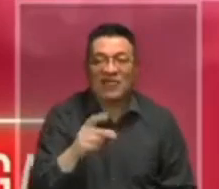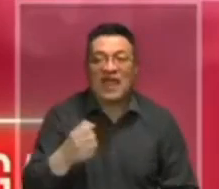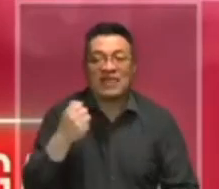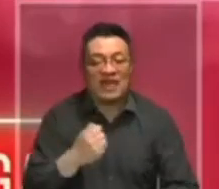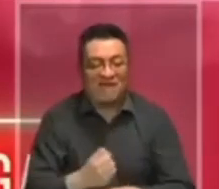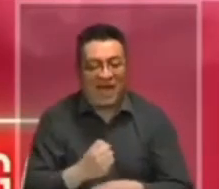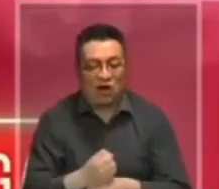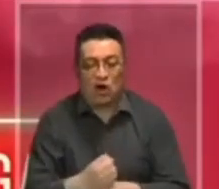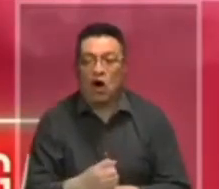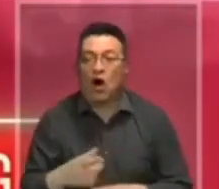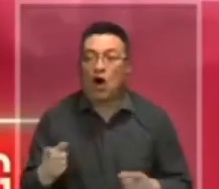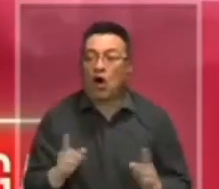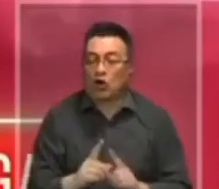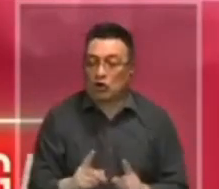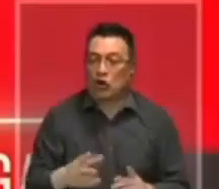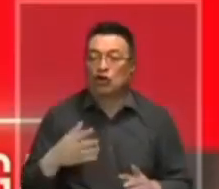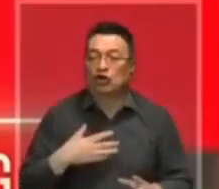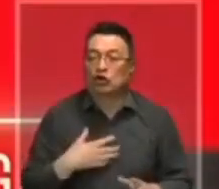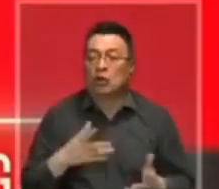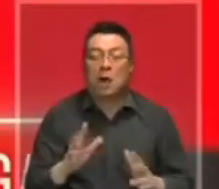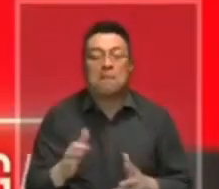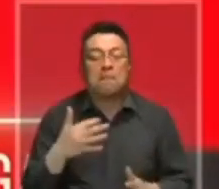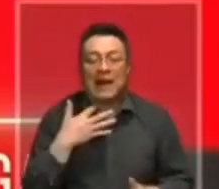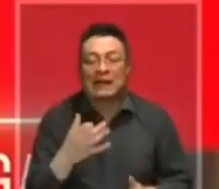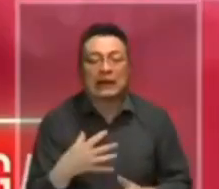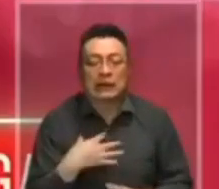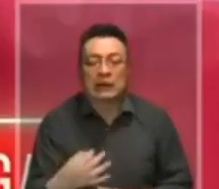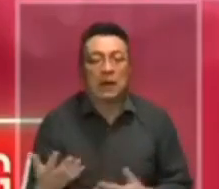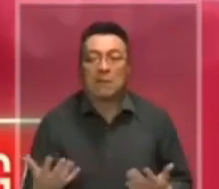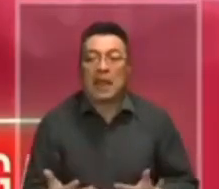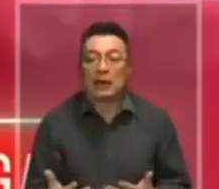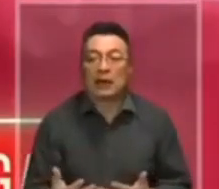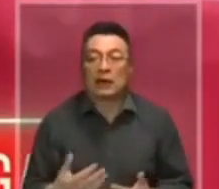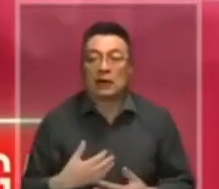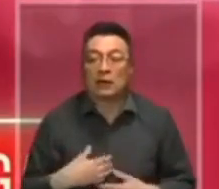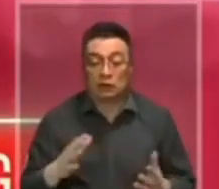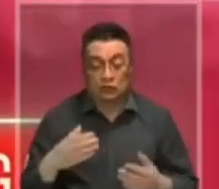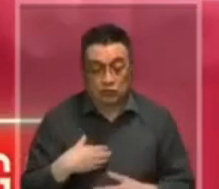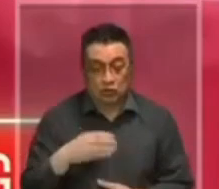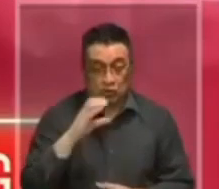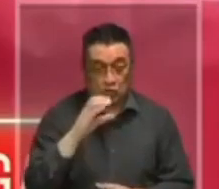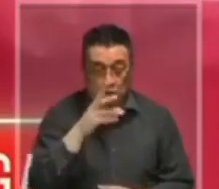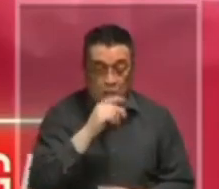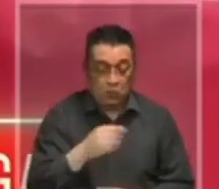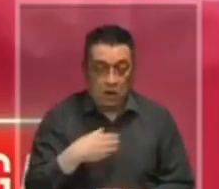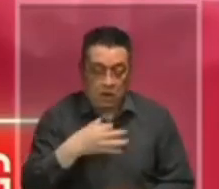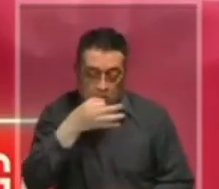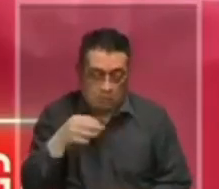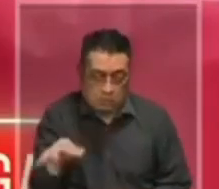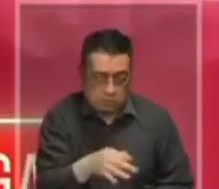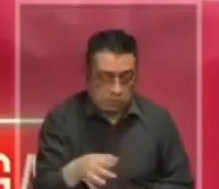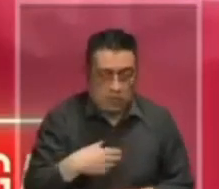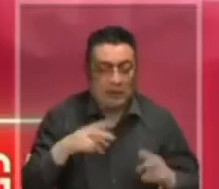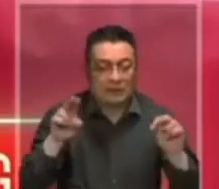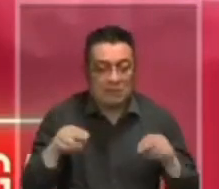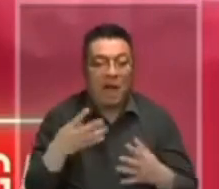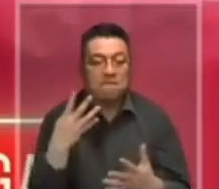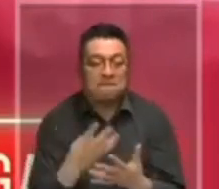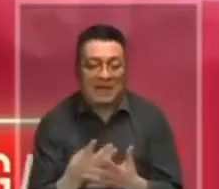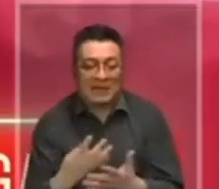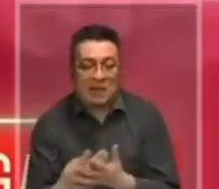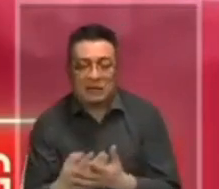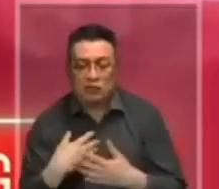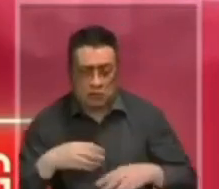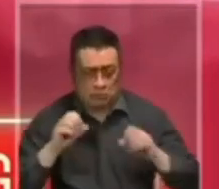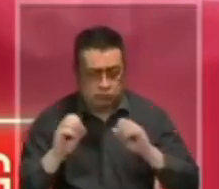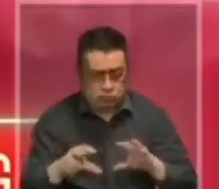entré... Te escuché eso. Claro, no. ¿Pero para qué te querían ahí? Claro, porque yo soy coach. Yo tengo una técnica matemática que enseño.